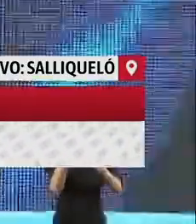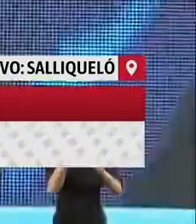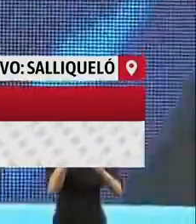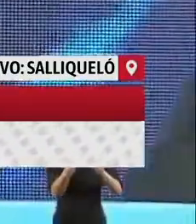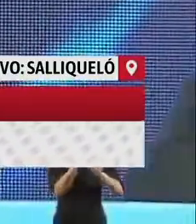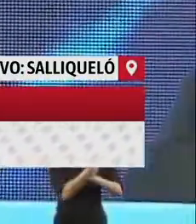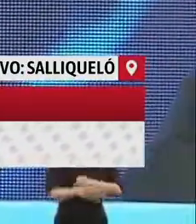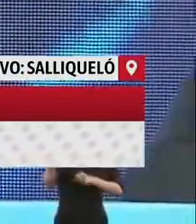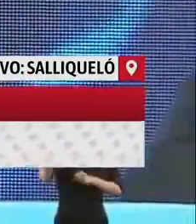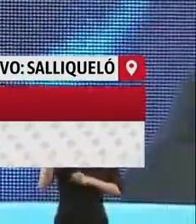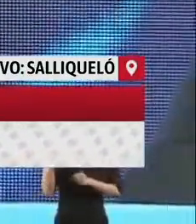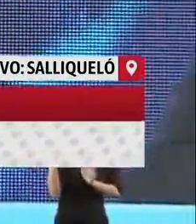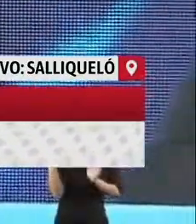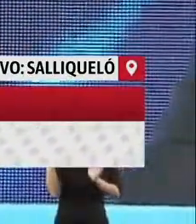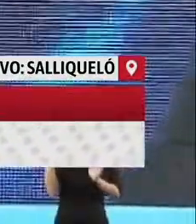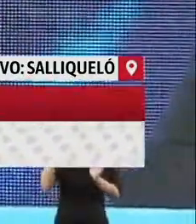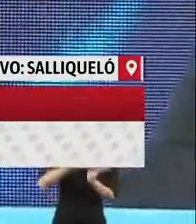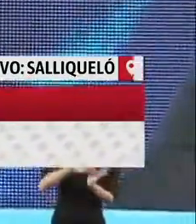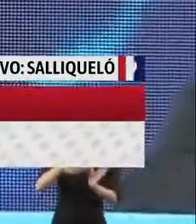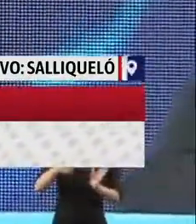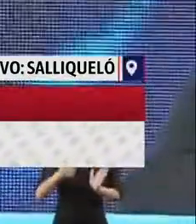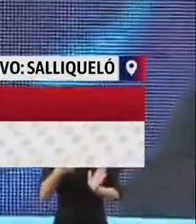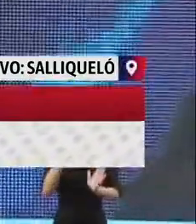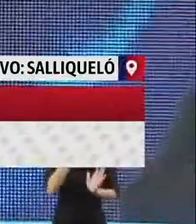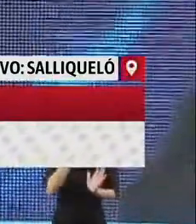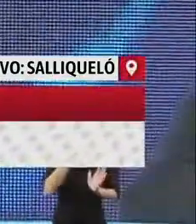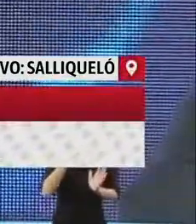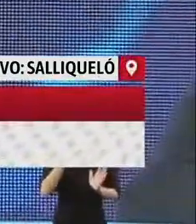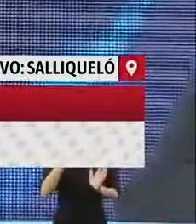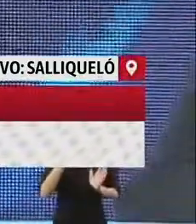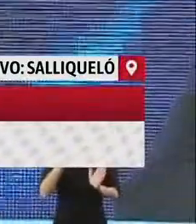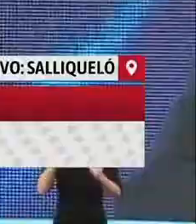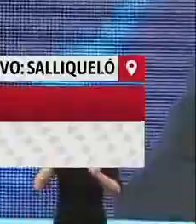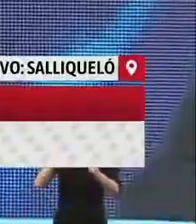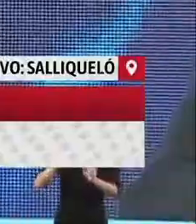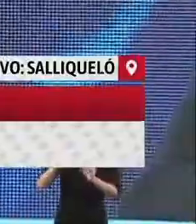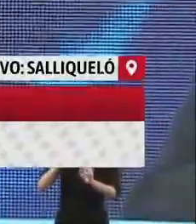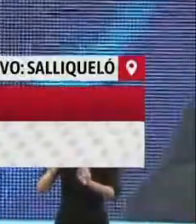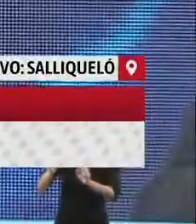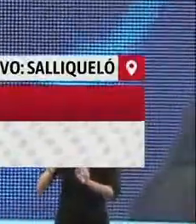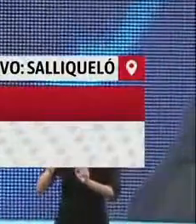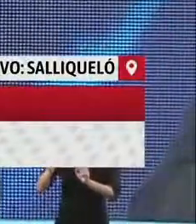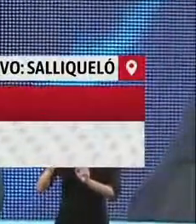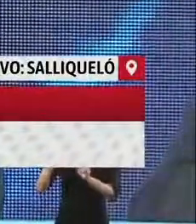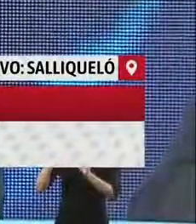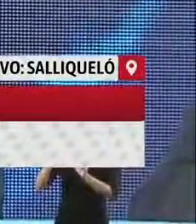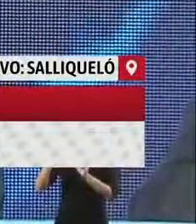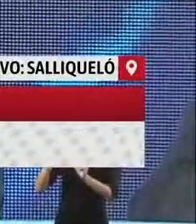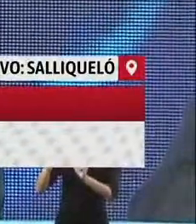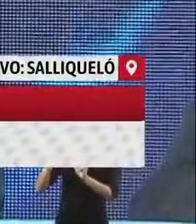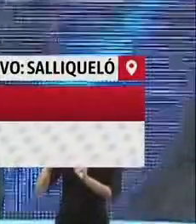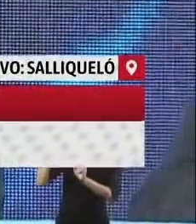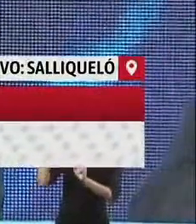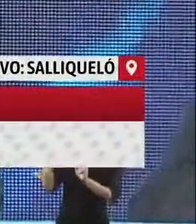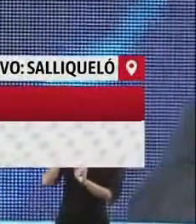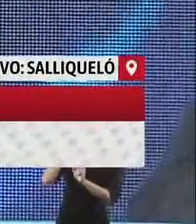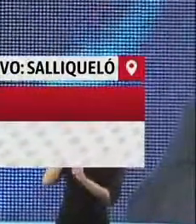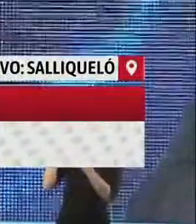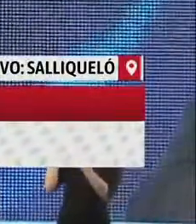Y yo quiero sumarme a todas y cada uno de los agradecimientos y felicitaciones que hizo